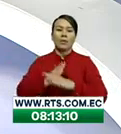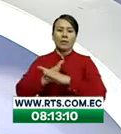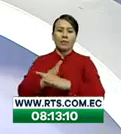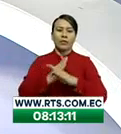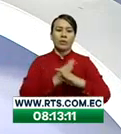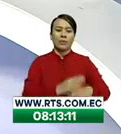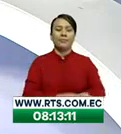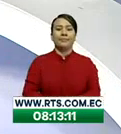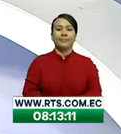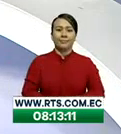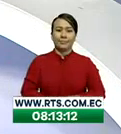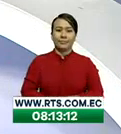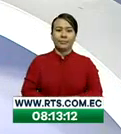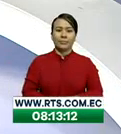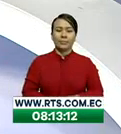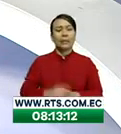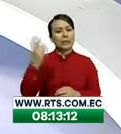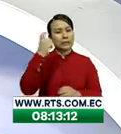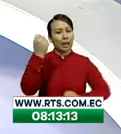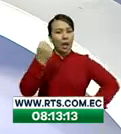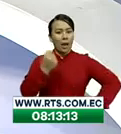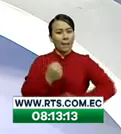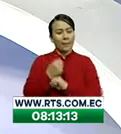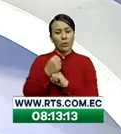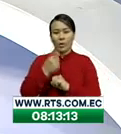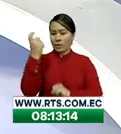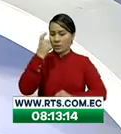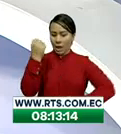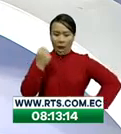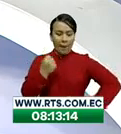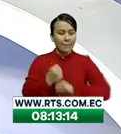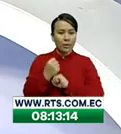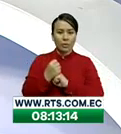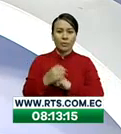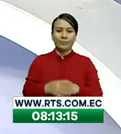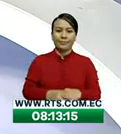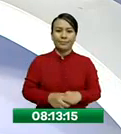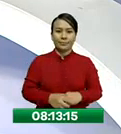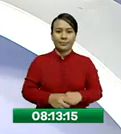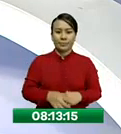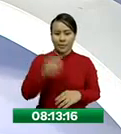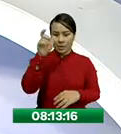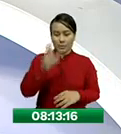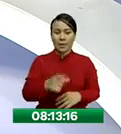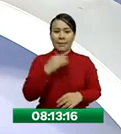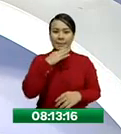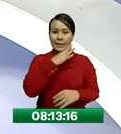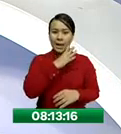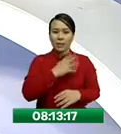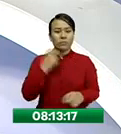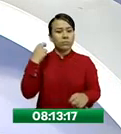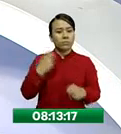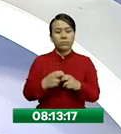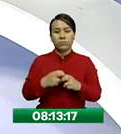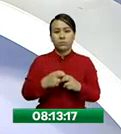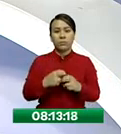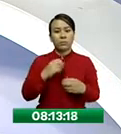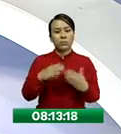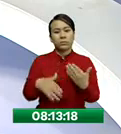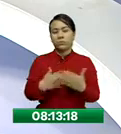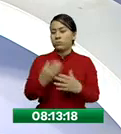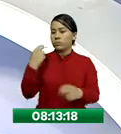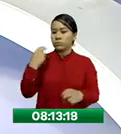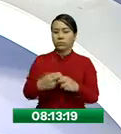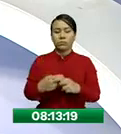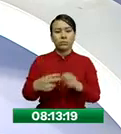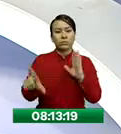muchachos. Y hay que respaldarlos. Hay que respaldarlos. Y ese fulano, pues que le caiga todo el peso que la ley